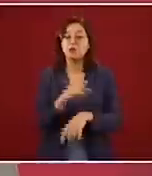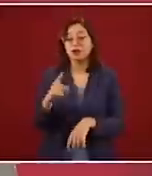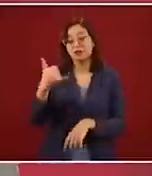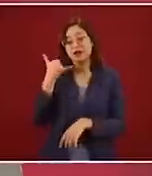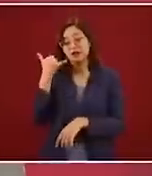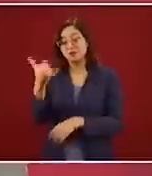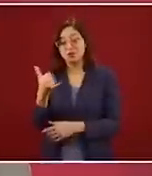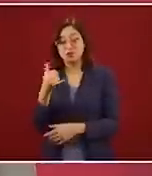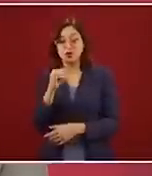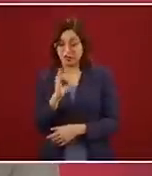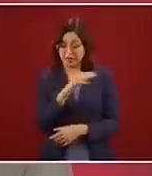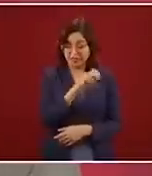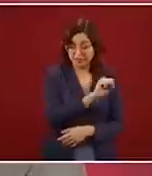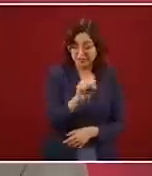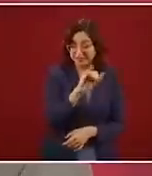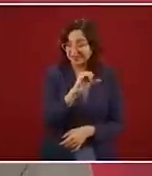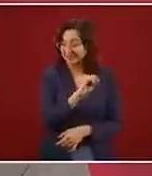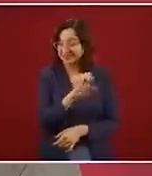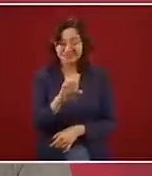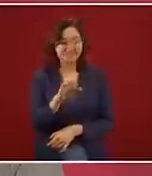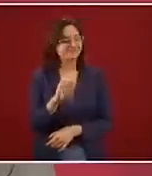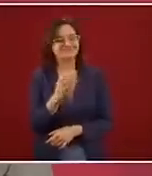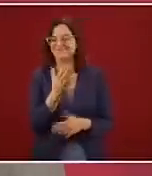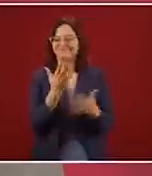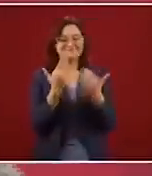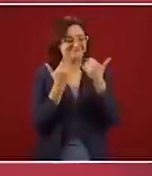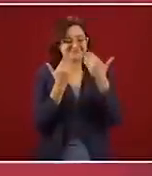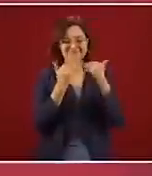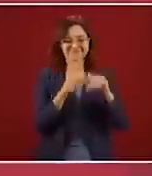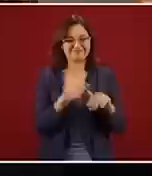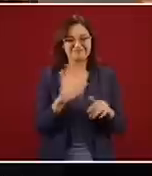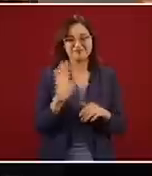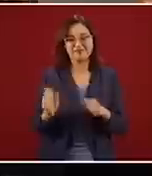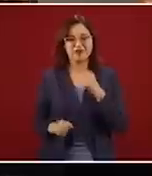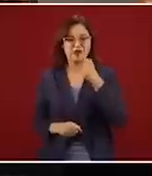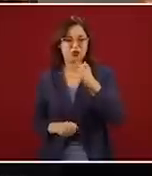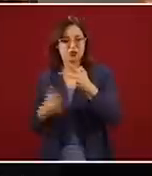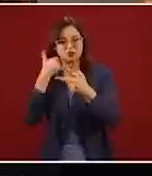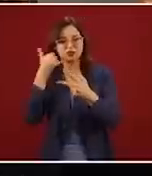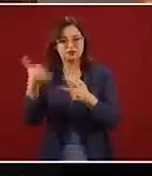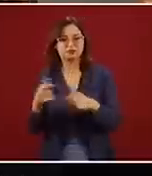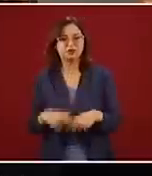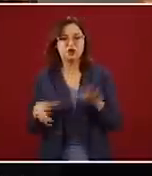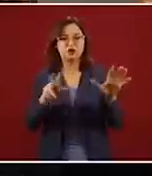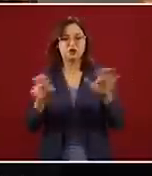asegurada. ¿Sí? Entonces, estos dos números son para denunciar, ahí está,